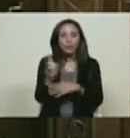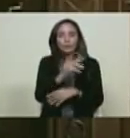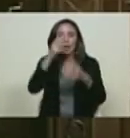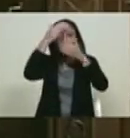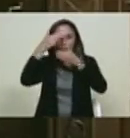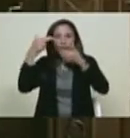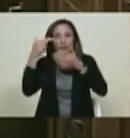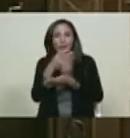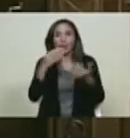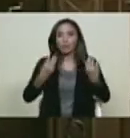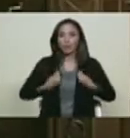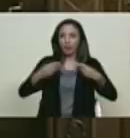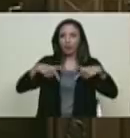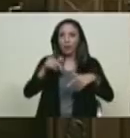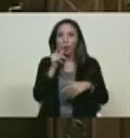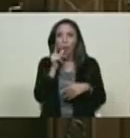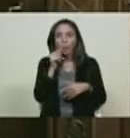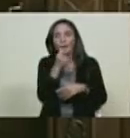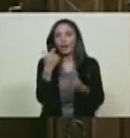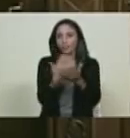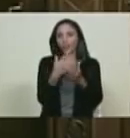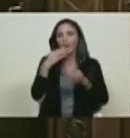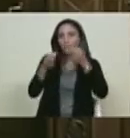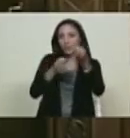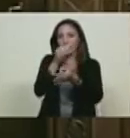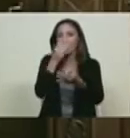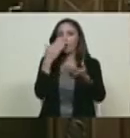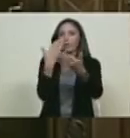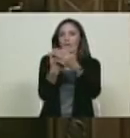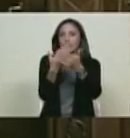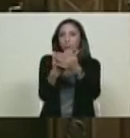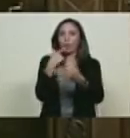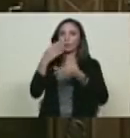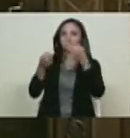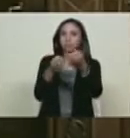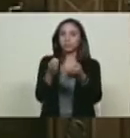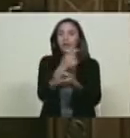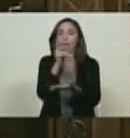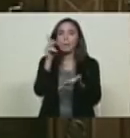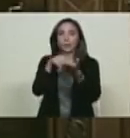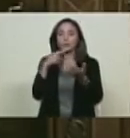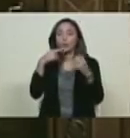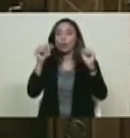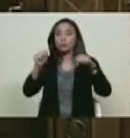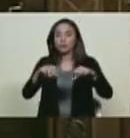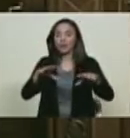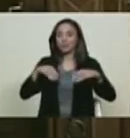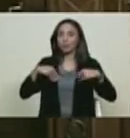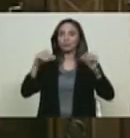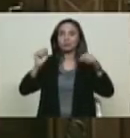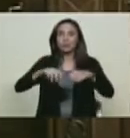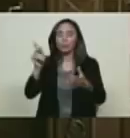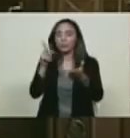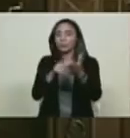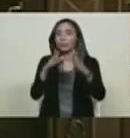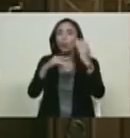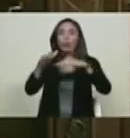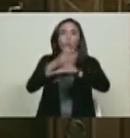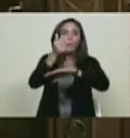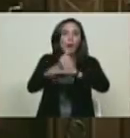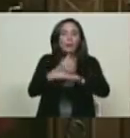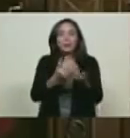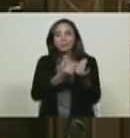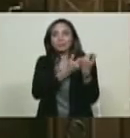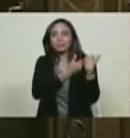terrorista, que ha confesado ya directamente su participación en todos estos hechos, en